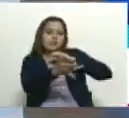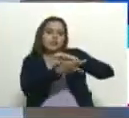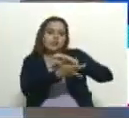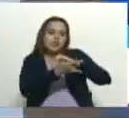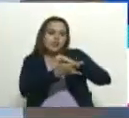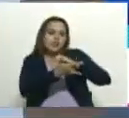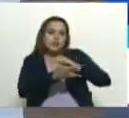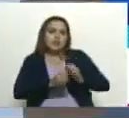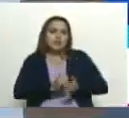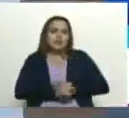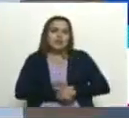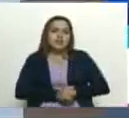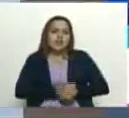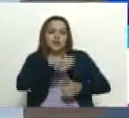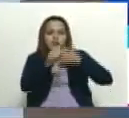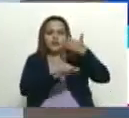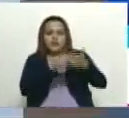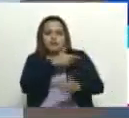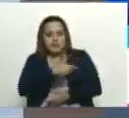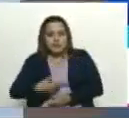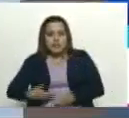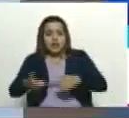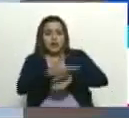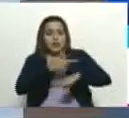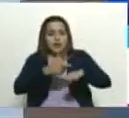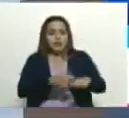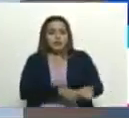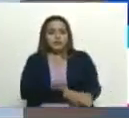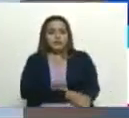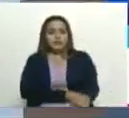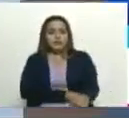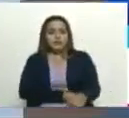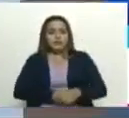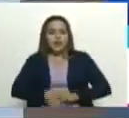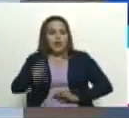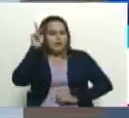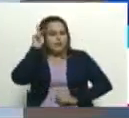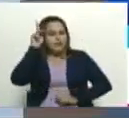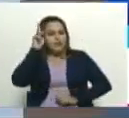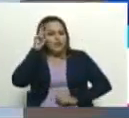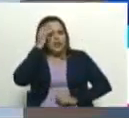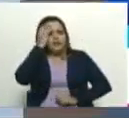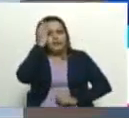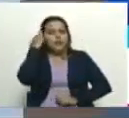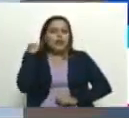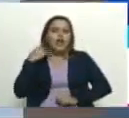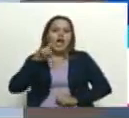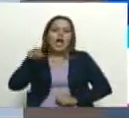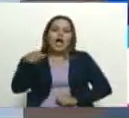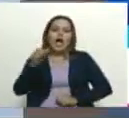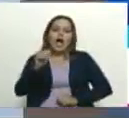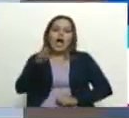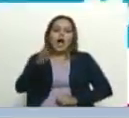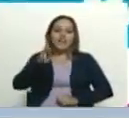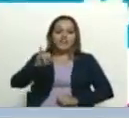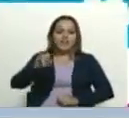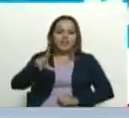y vicepresidenta de Gobierno, la profesora Gabriela Jiménez, por el